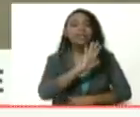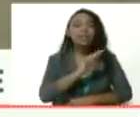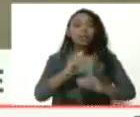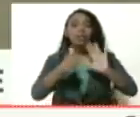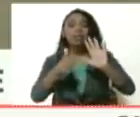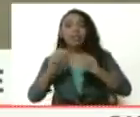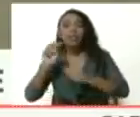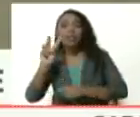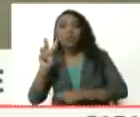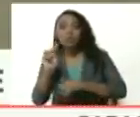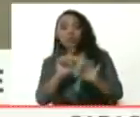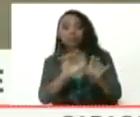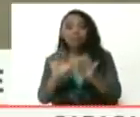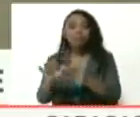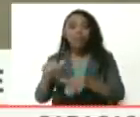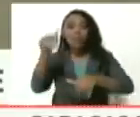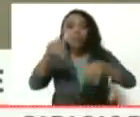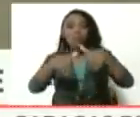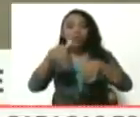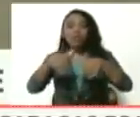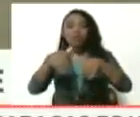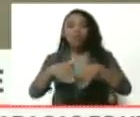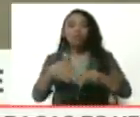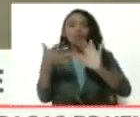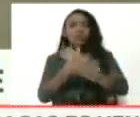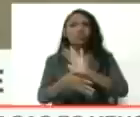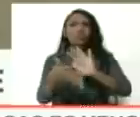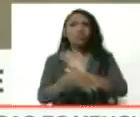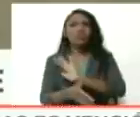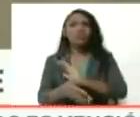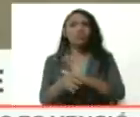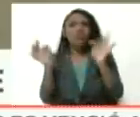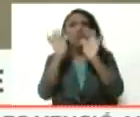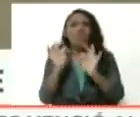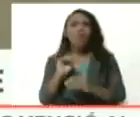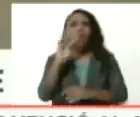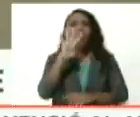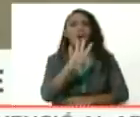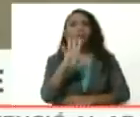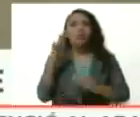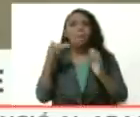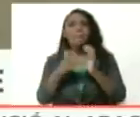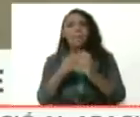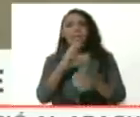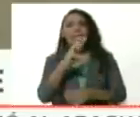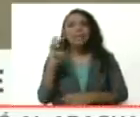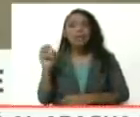562 máquinas de votación, modelo 4300,